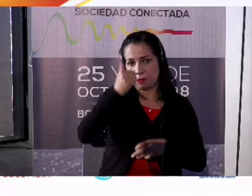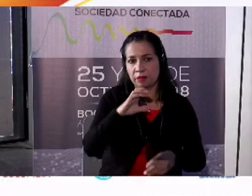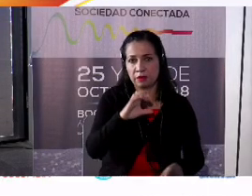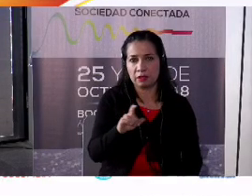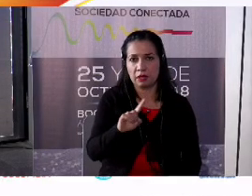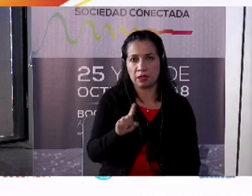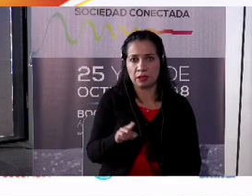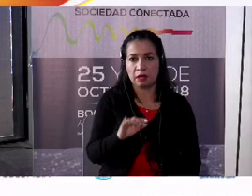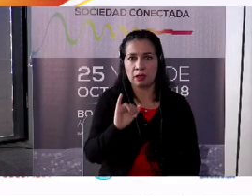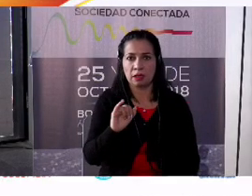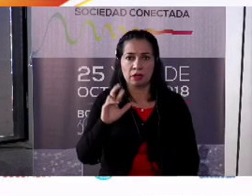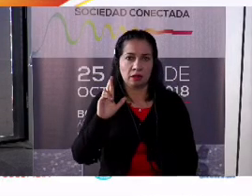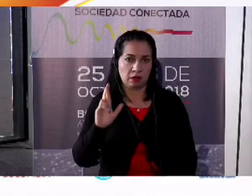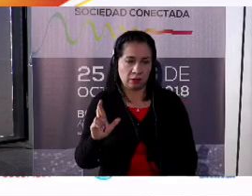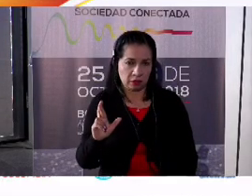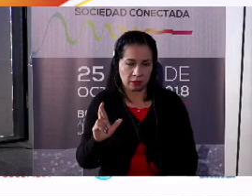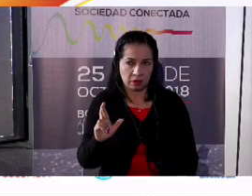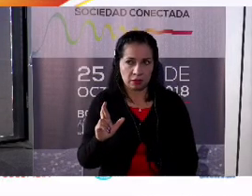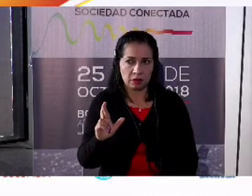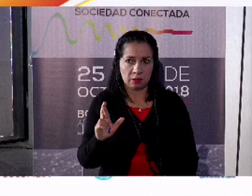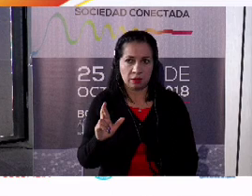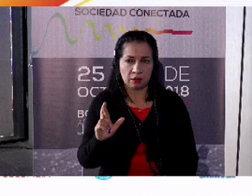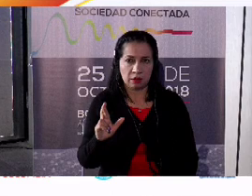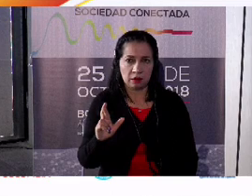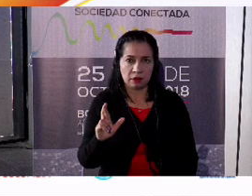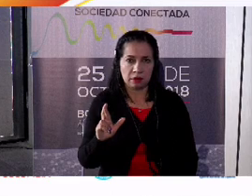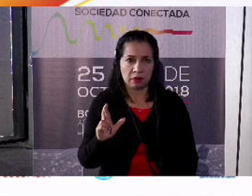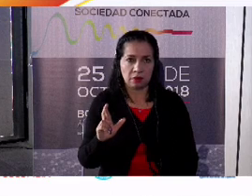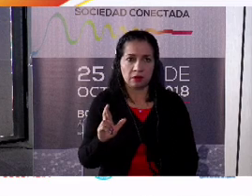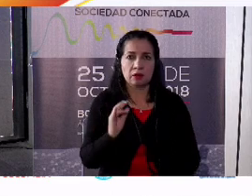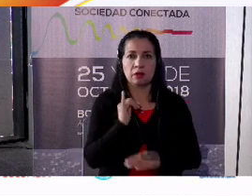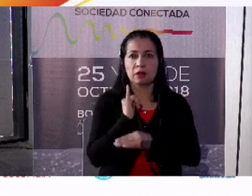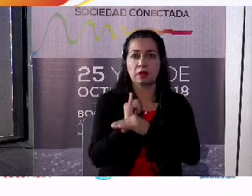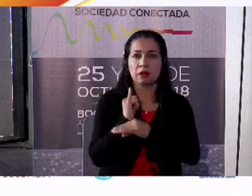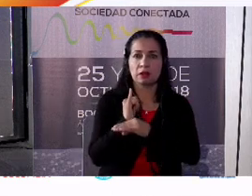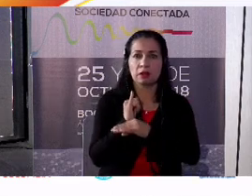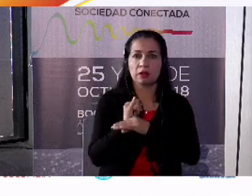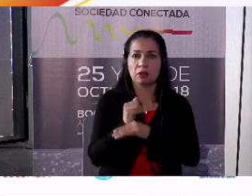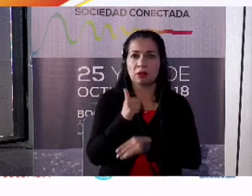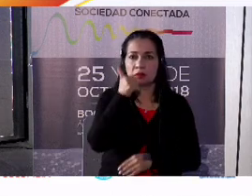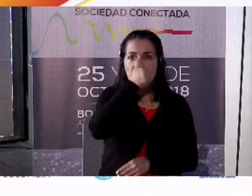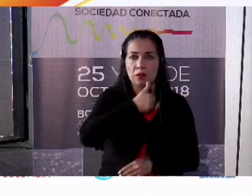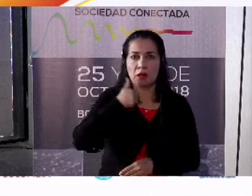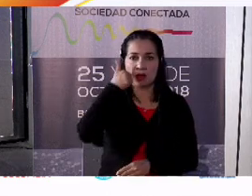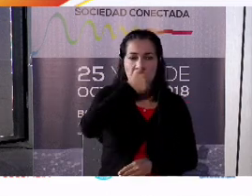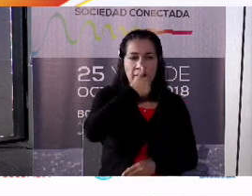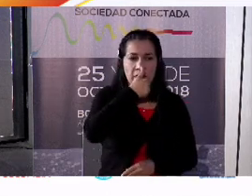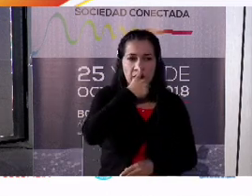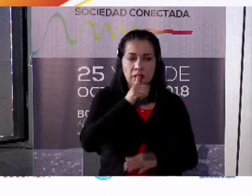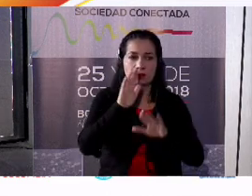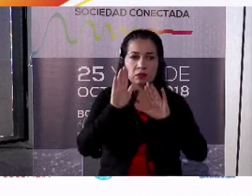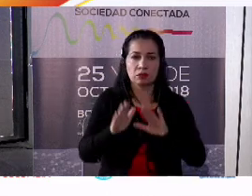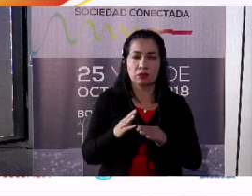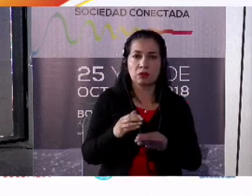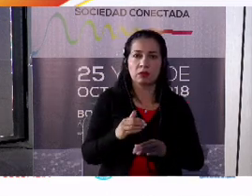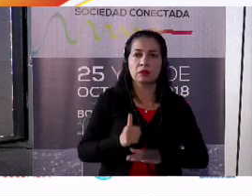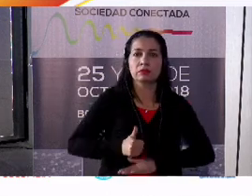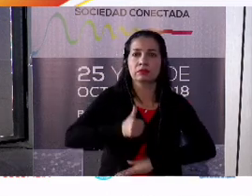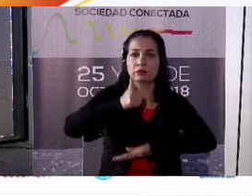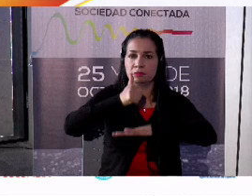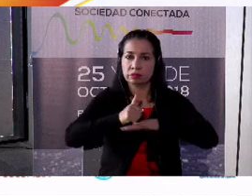csir meraka ict institute in Sudáfrica dirige la investigación de